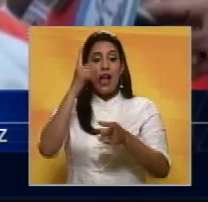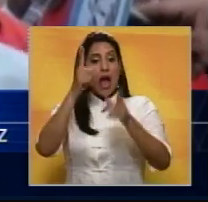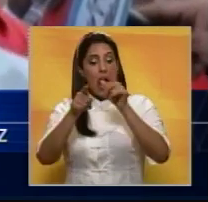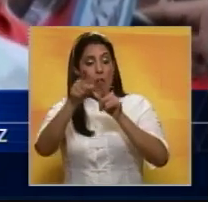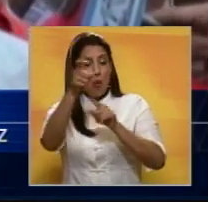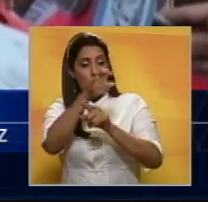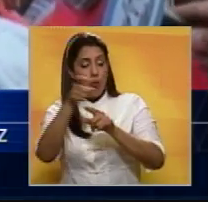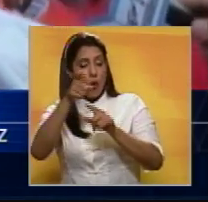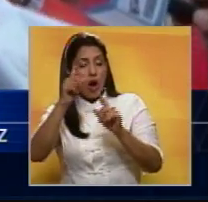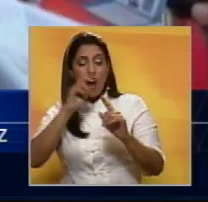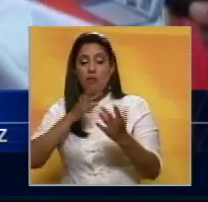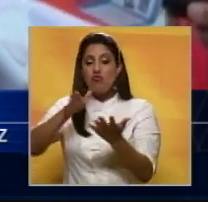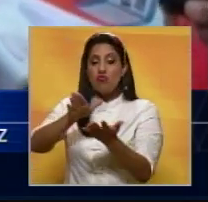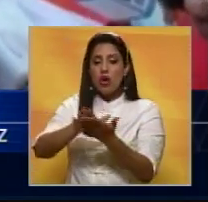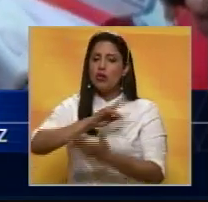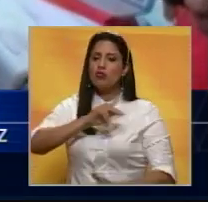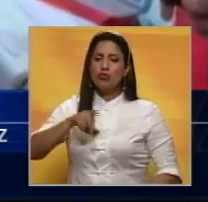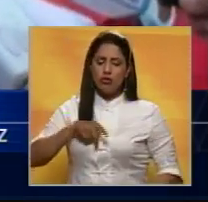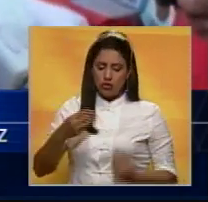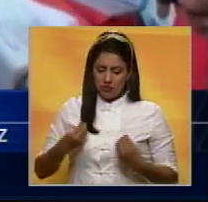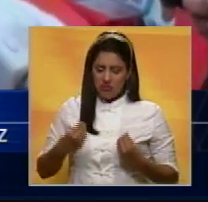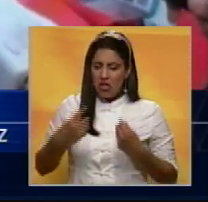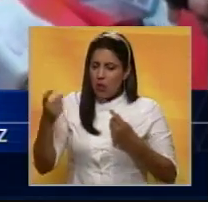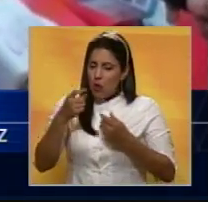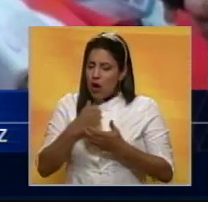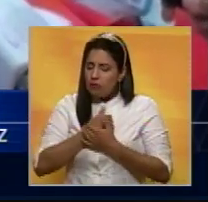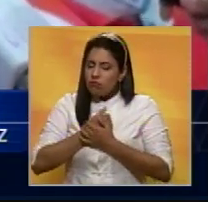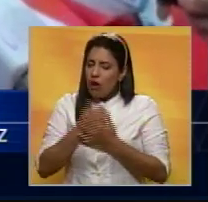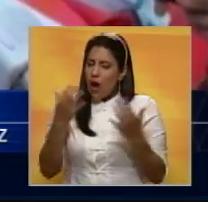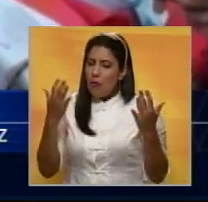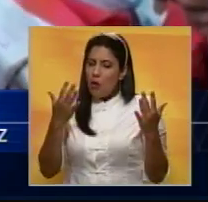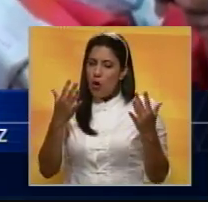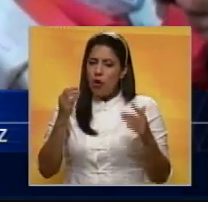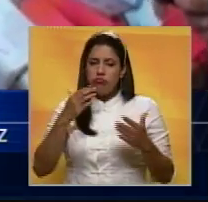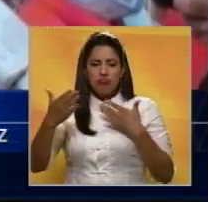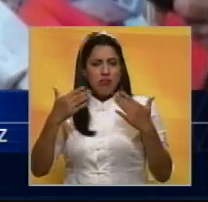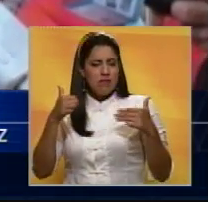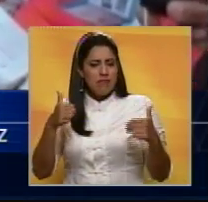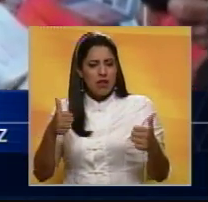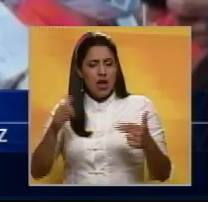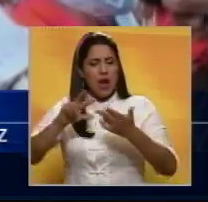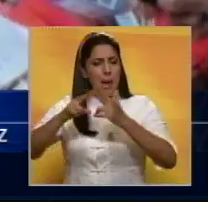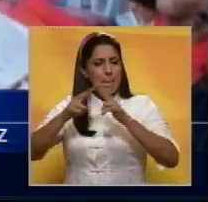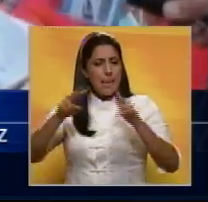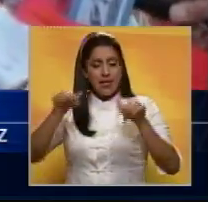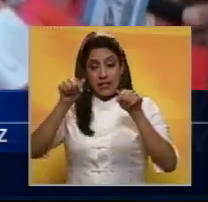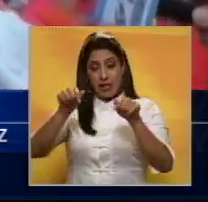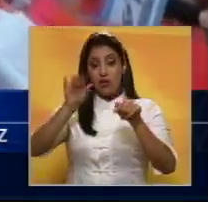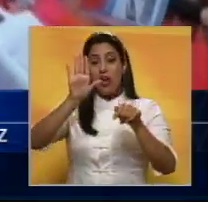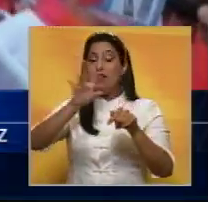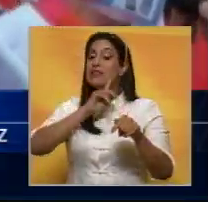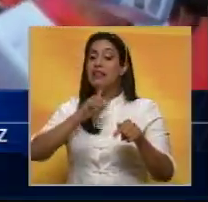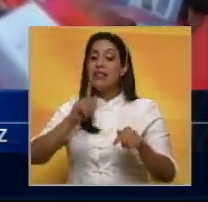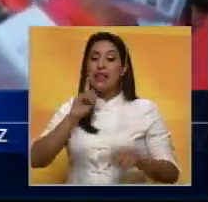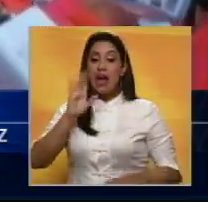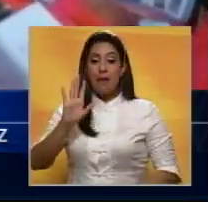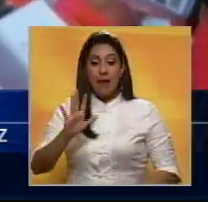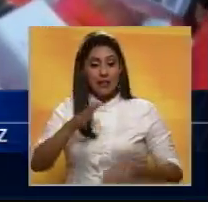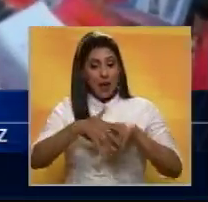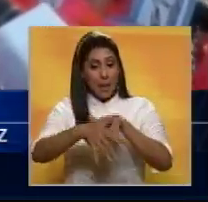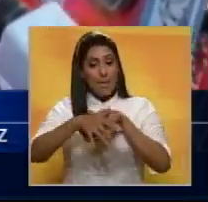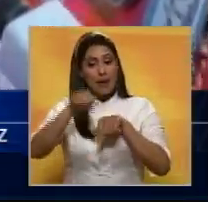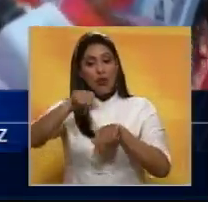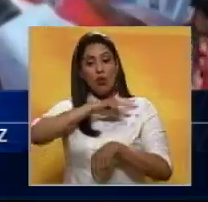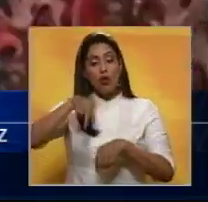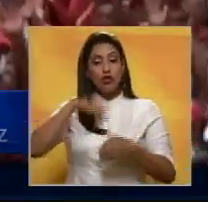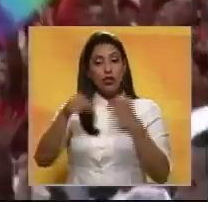aquellos que buscan la muerte, nosotros la vida, el amor, la convivencia, la paz, y eso es parte de la marcha que